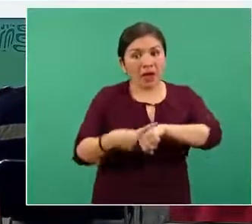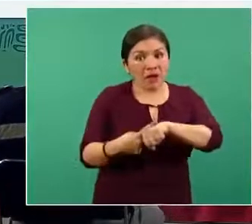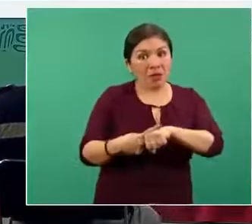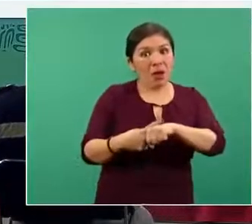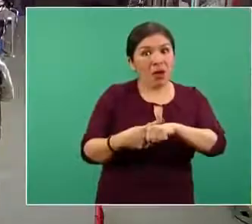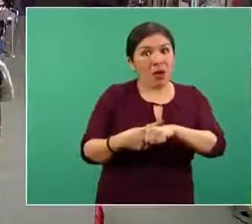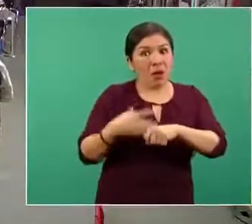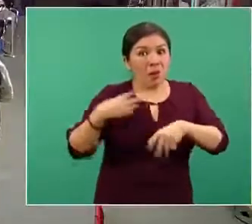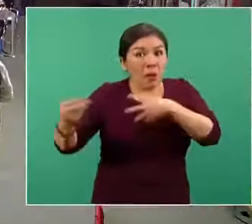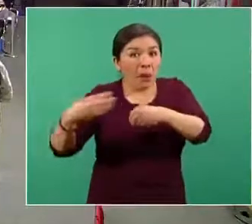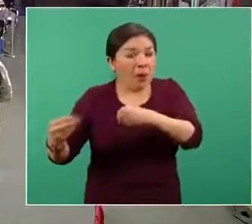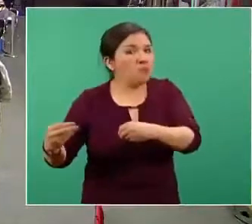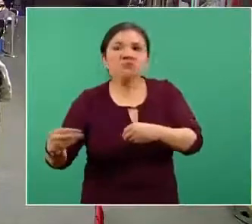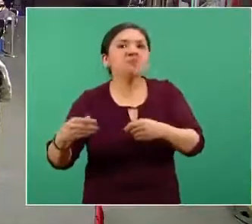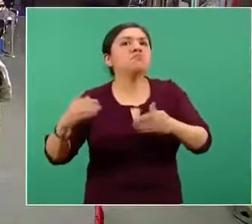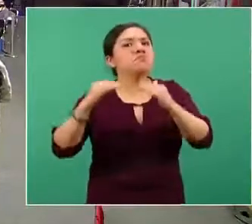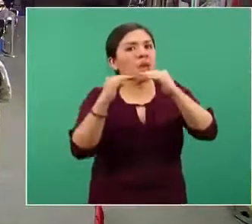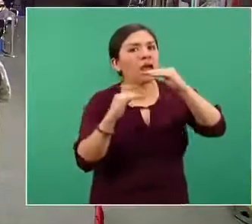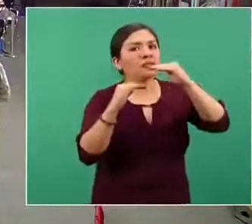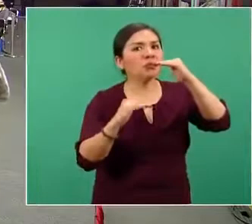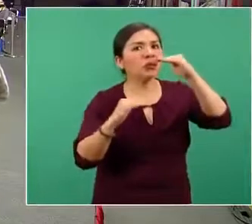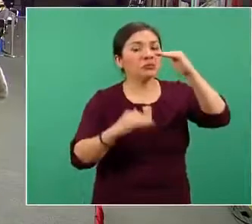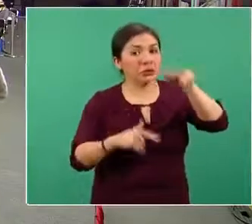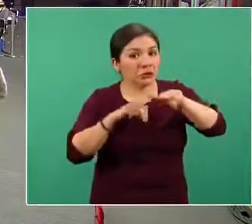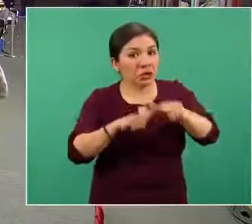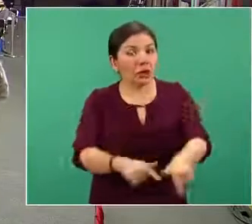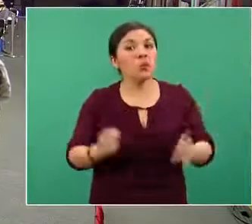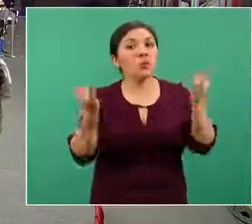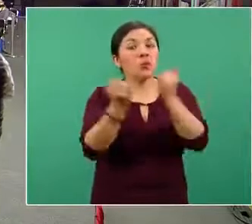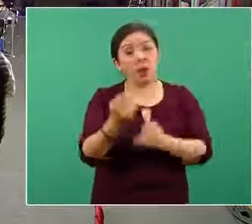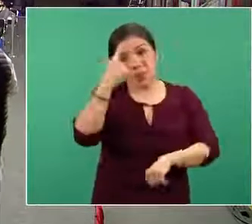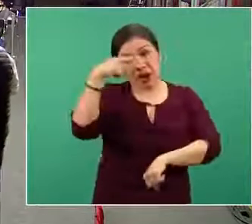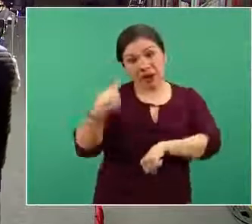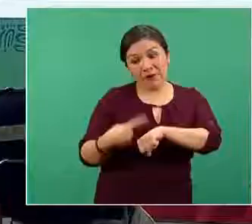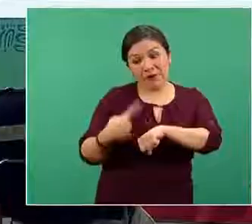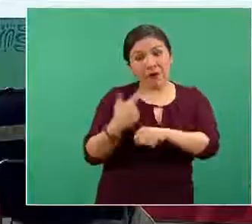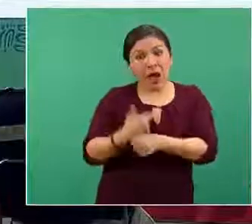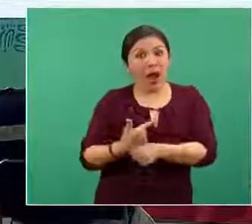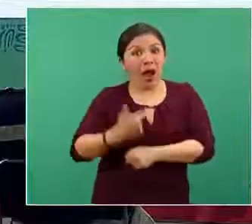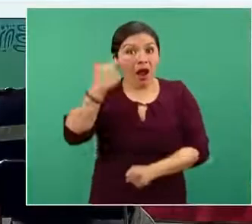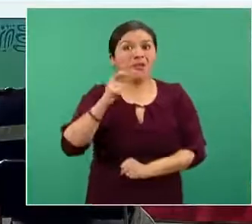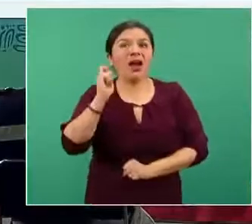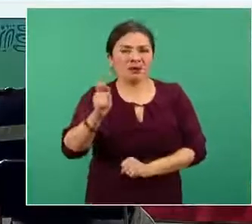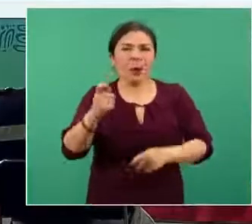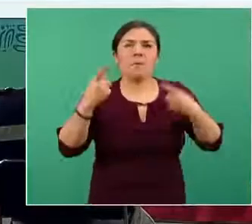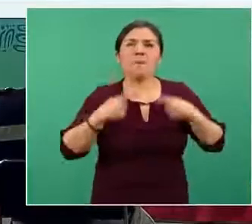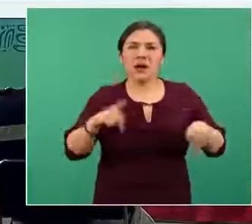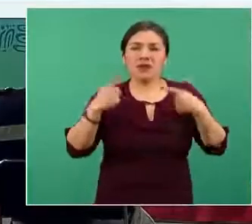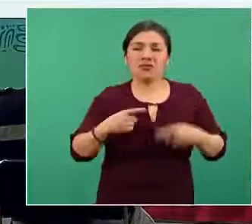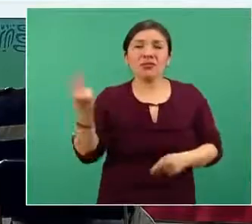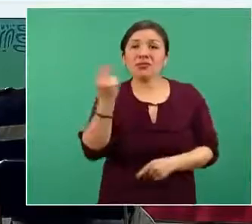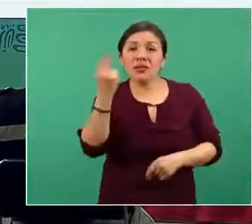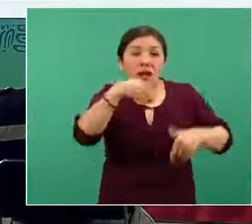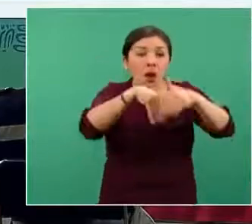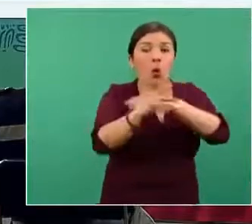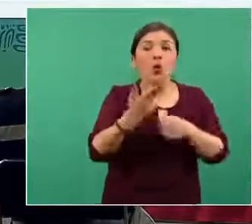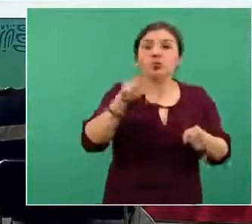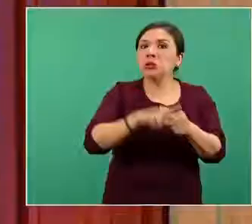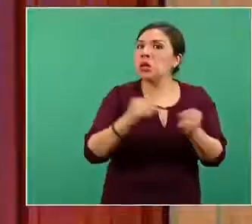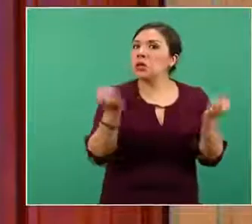y se mantiene la tendencia descendente importante de la enfermedad grave, es decir, de las personas que se están